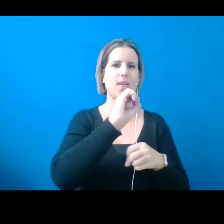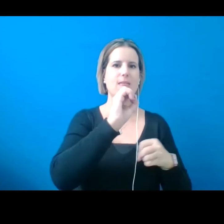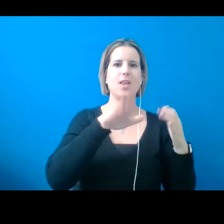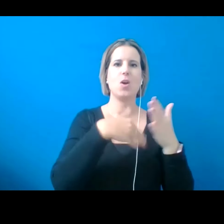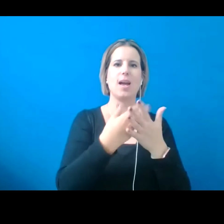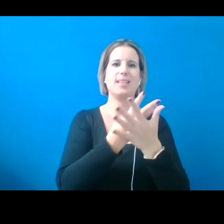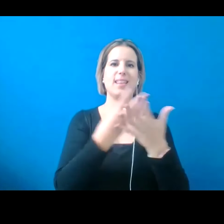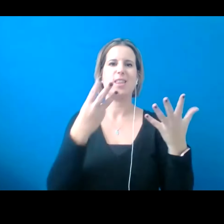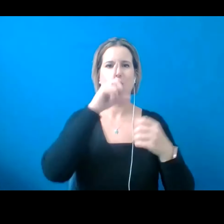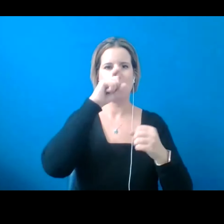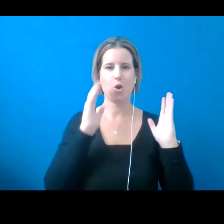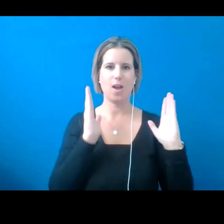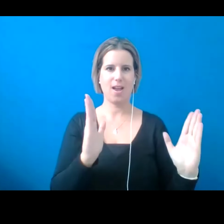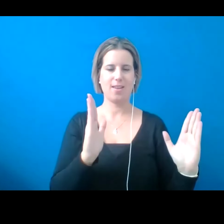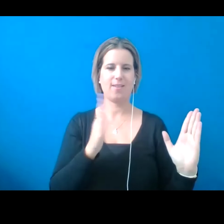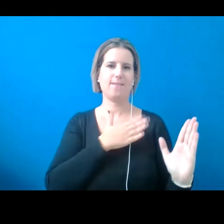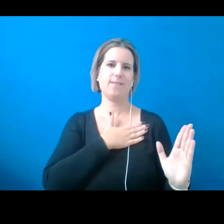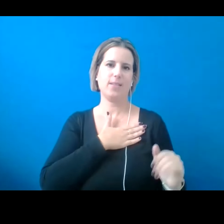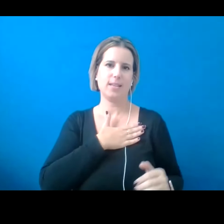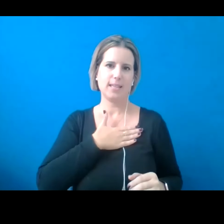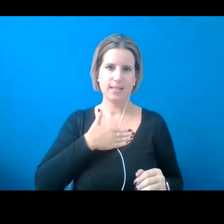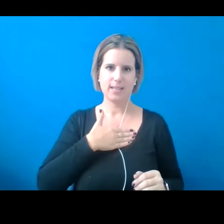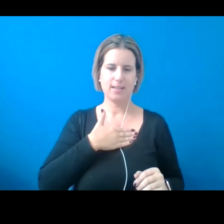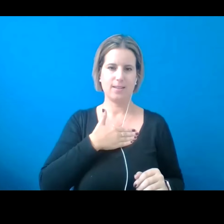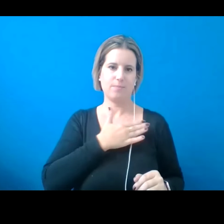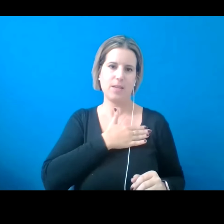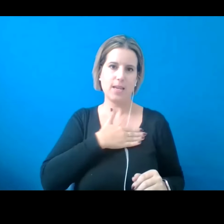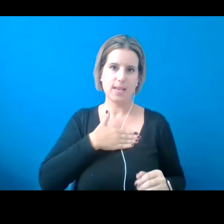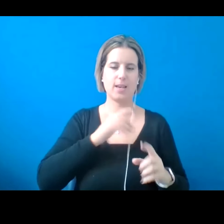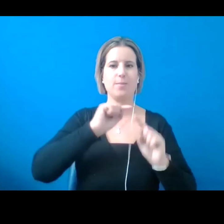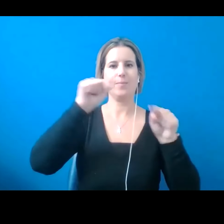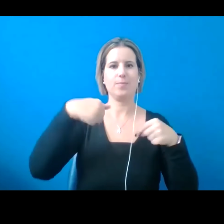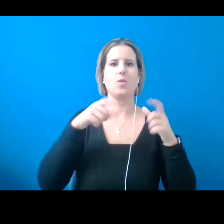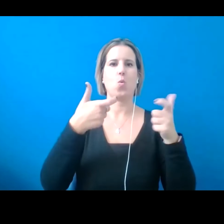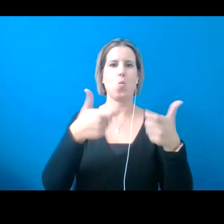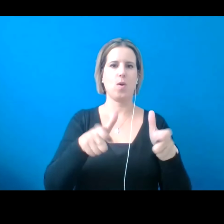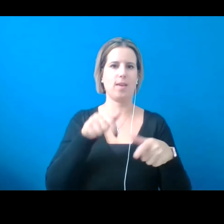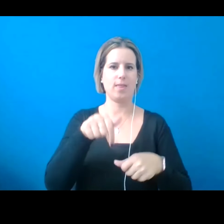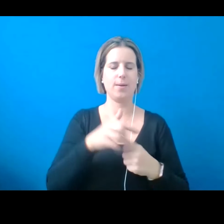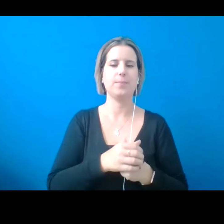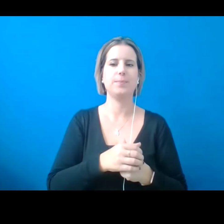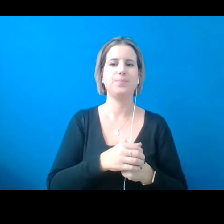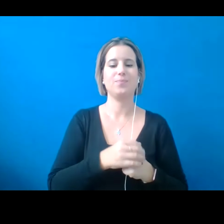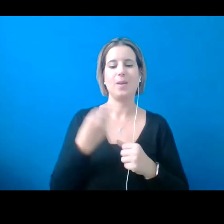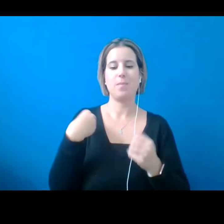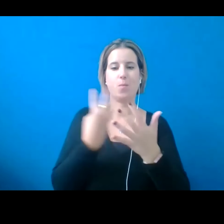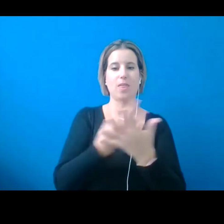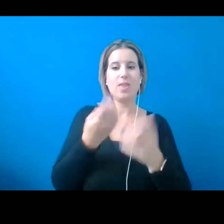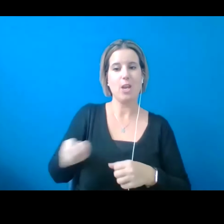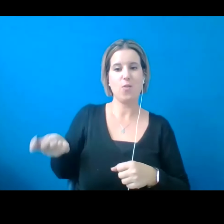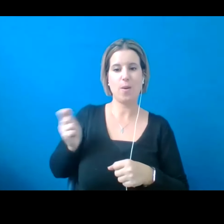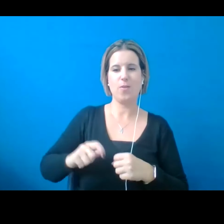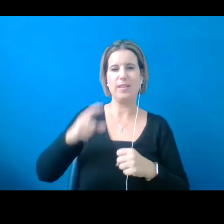que quieran remitir a la unidad de esos 19 profesionales hay cuatro